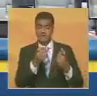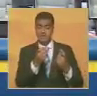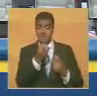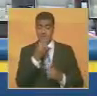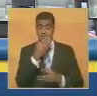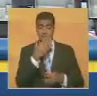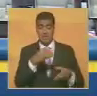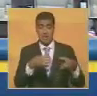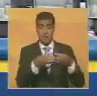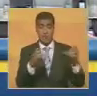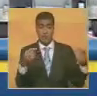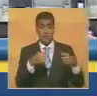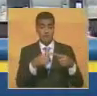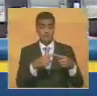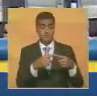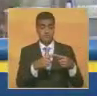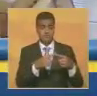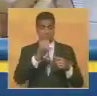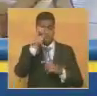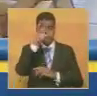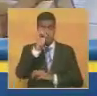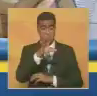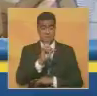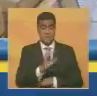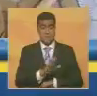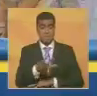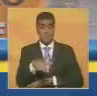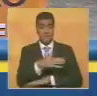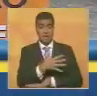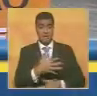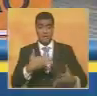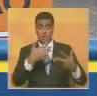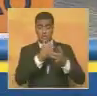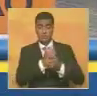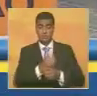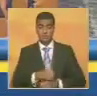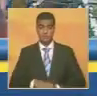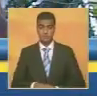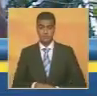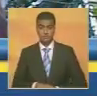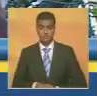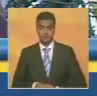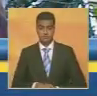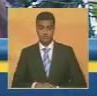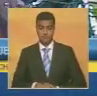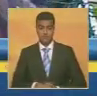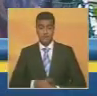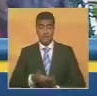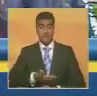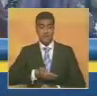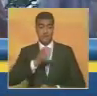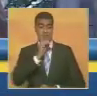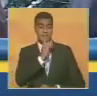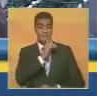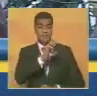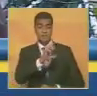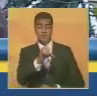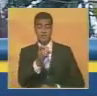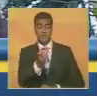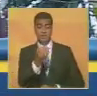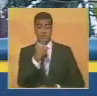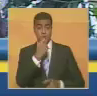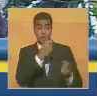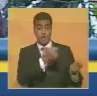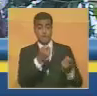eficacia de Corpoelec y entregó reflectores para alumbrar las calles oscuras del municipio. El alcalde Emilio Graterón también hizo entrega de un